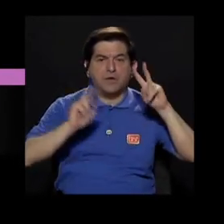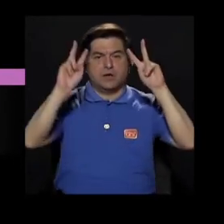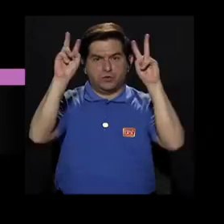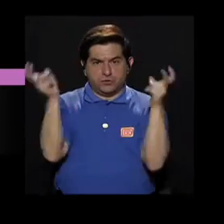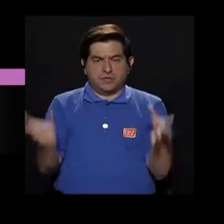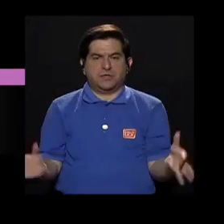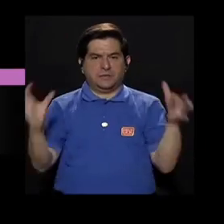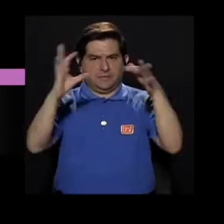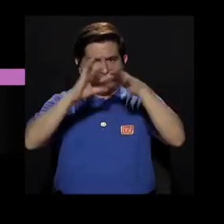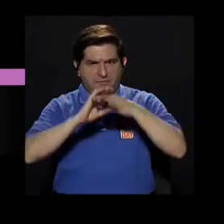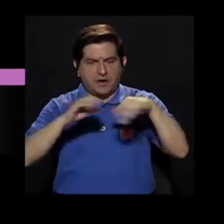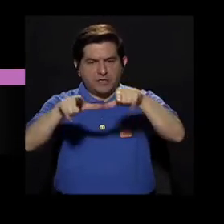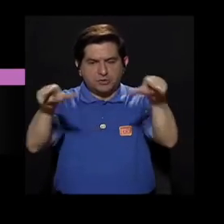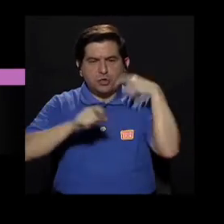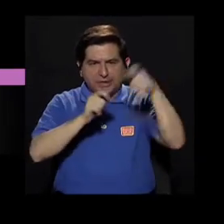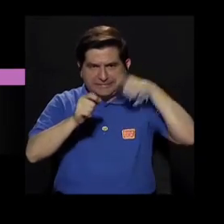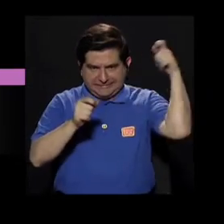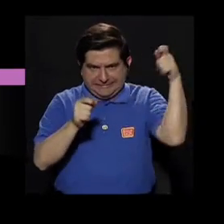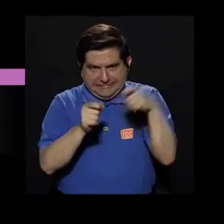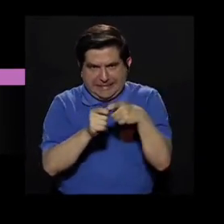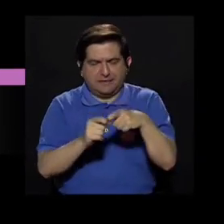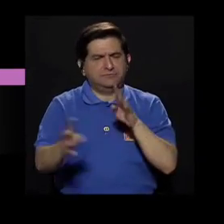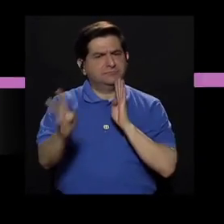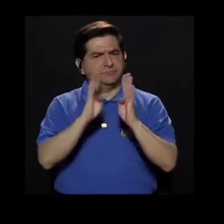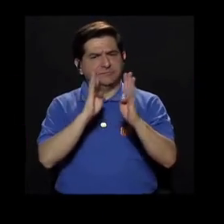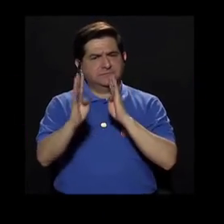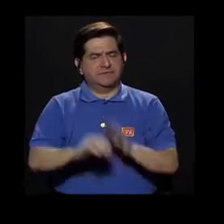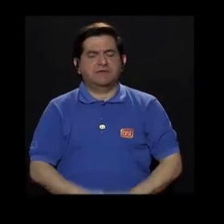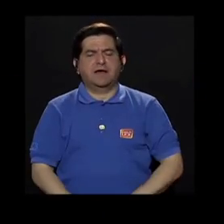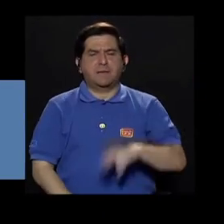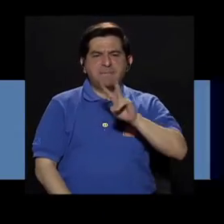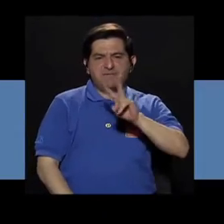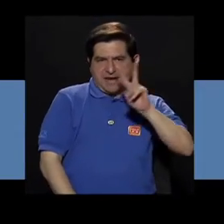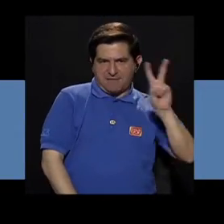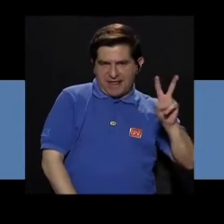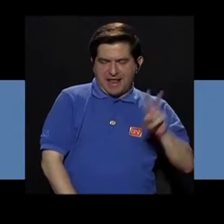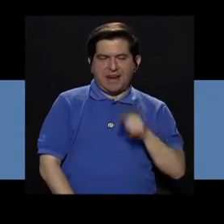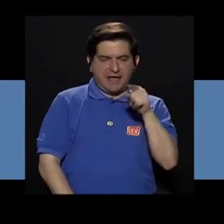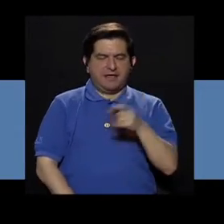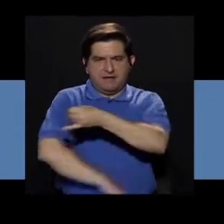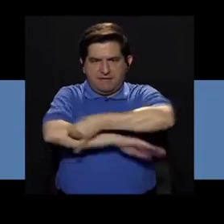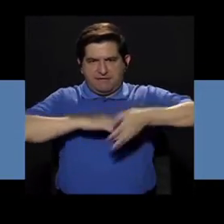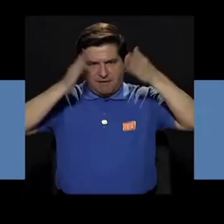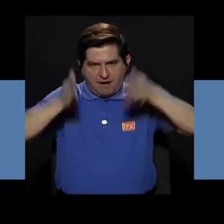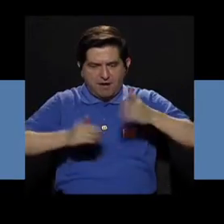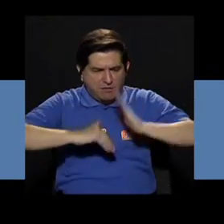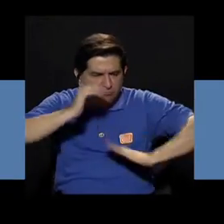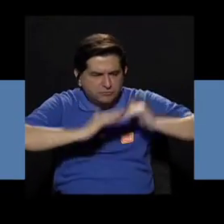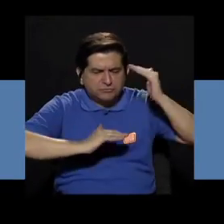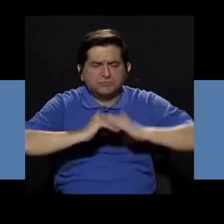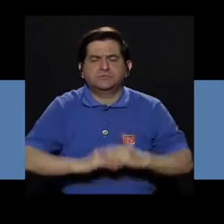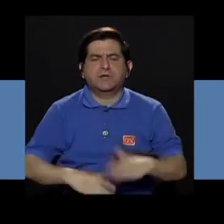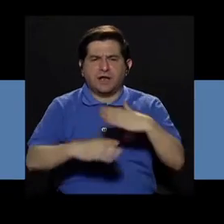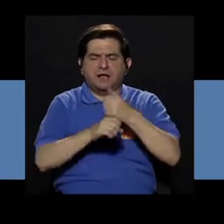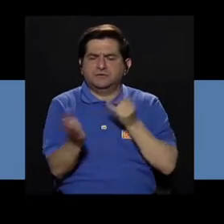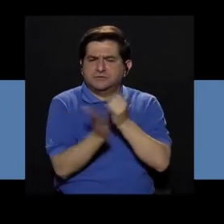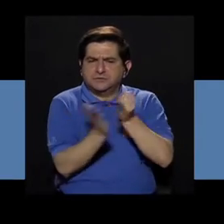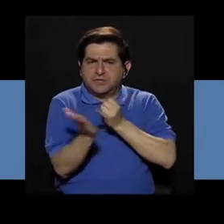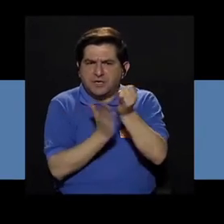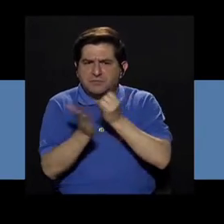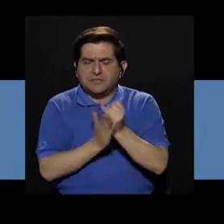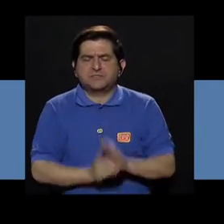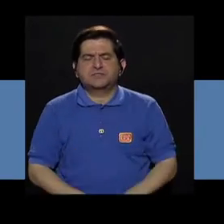de este tema relacionados con un lugar específico, conversamos con Viviana Varela. Ella es ingeniera civil y realizó